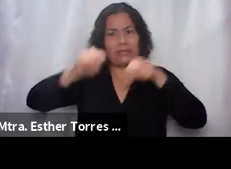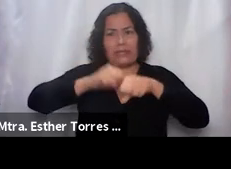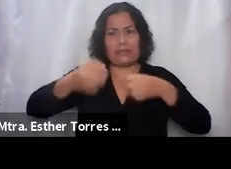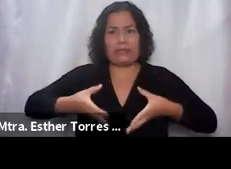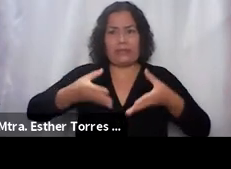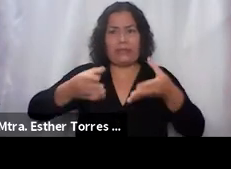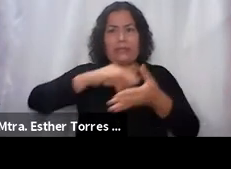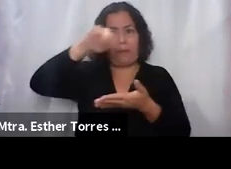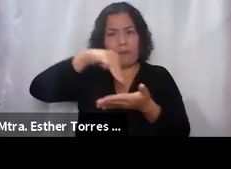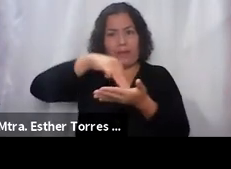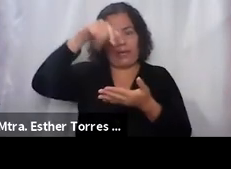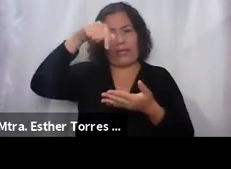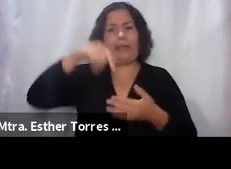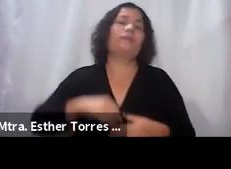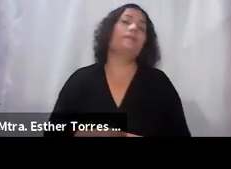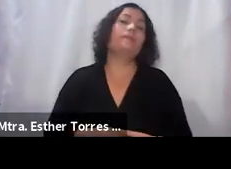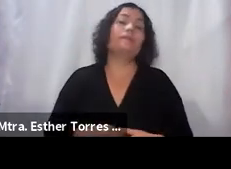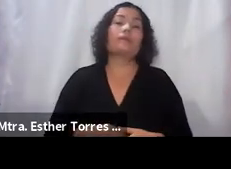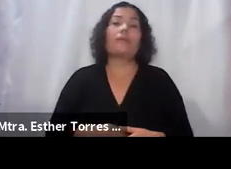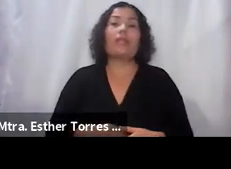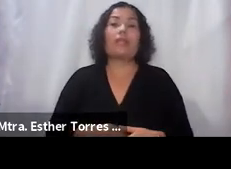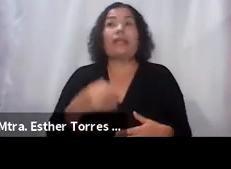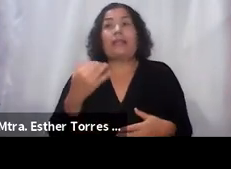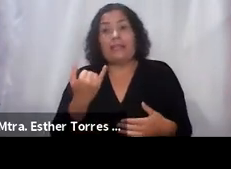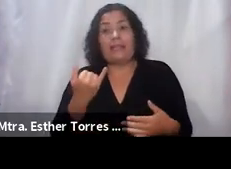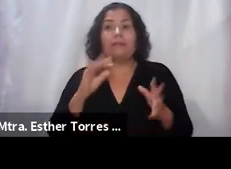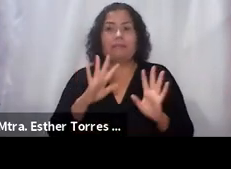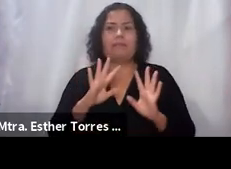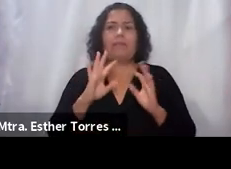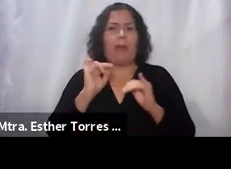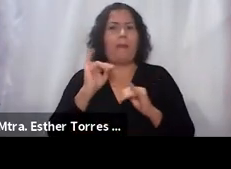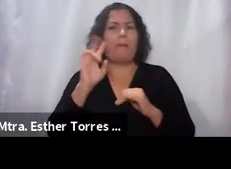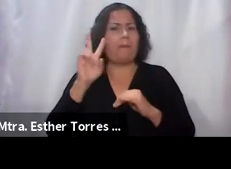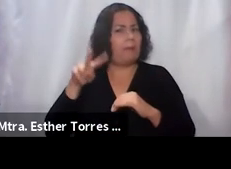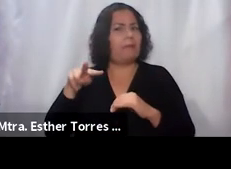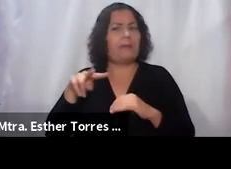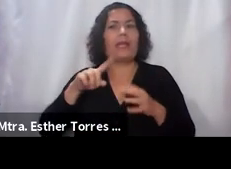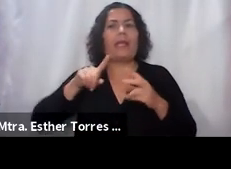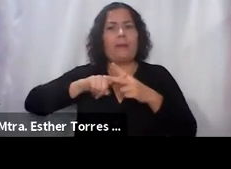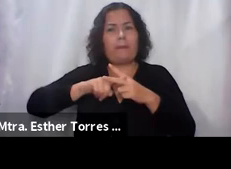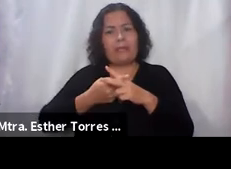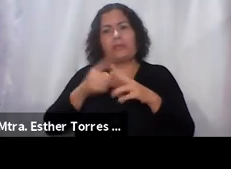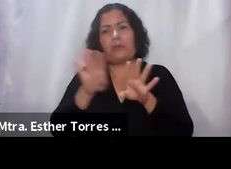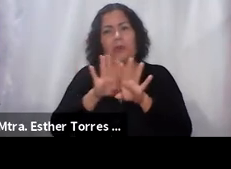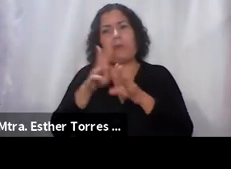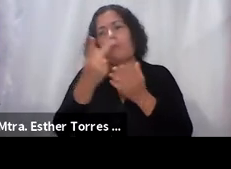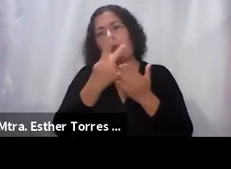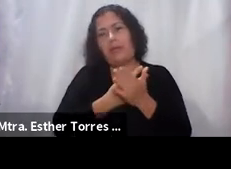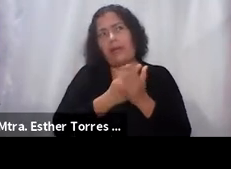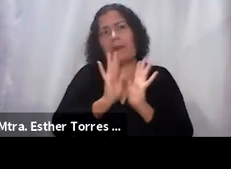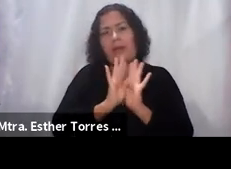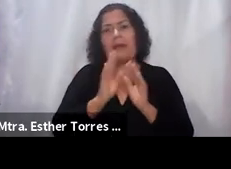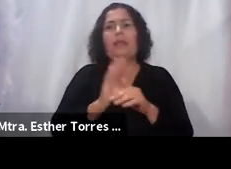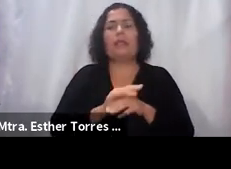siguiente. Y que si bien empezó como algo emergente, la siguiente, por favor, ahí,